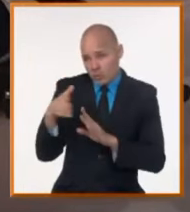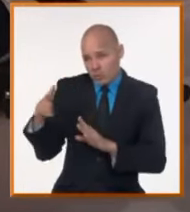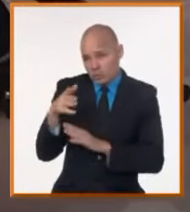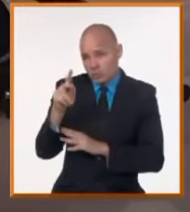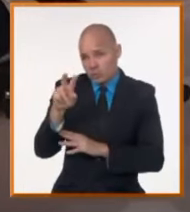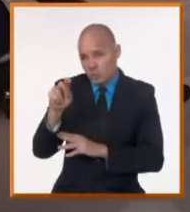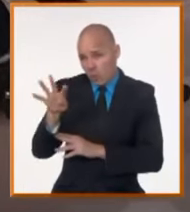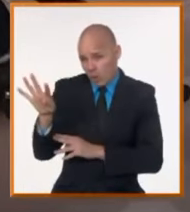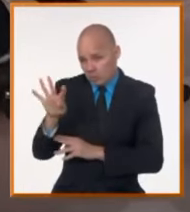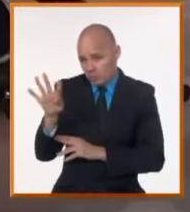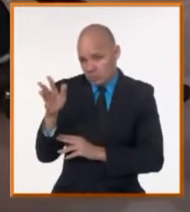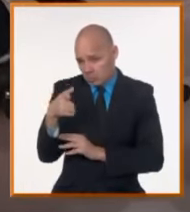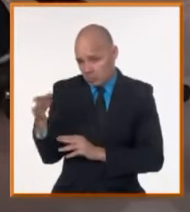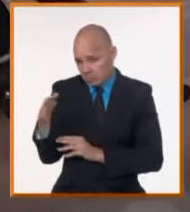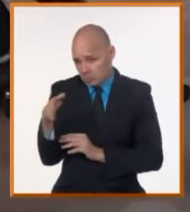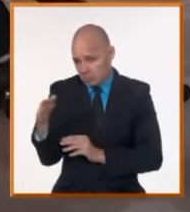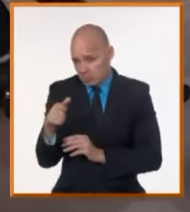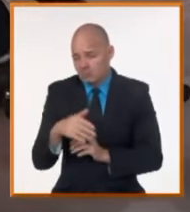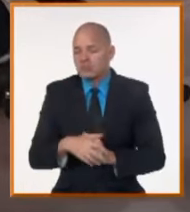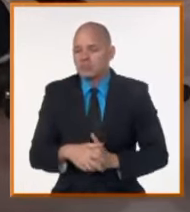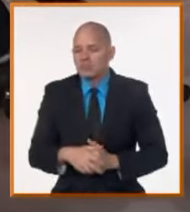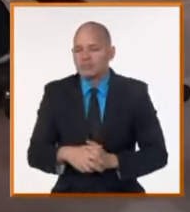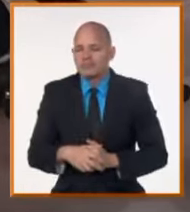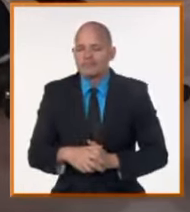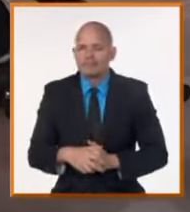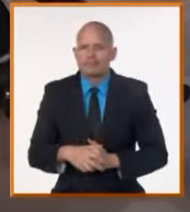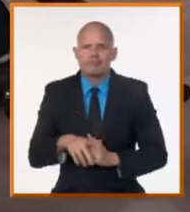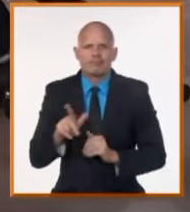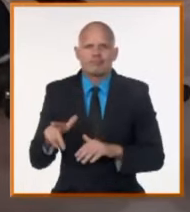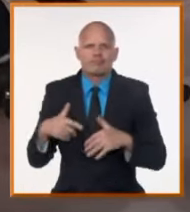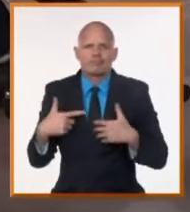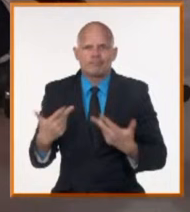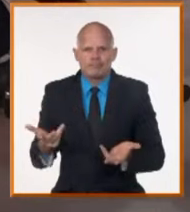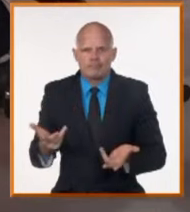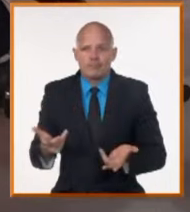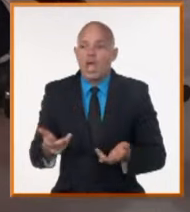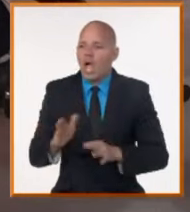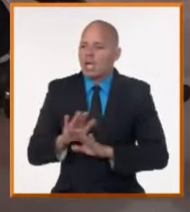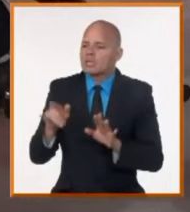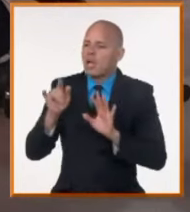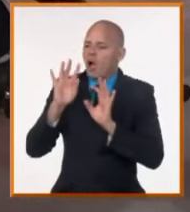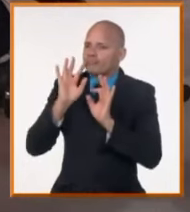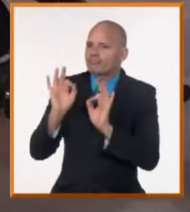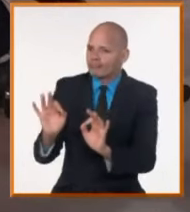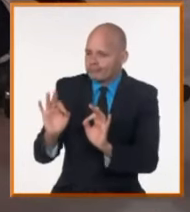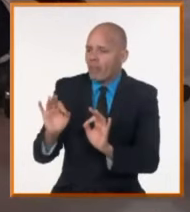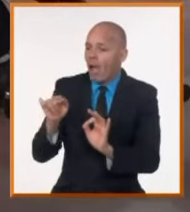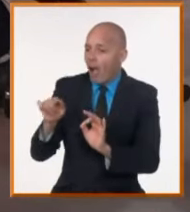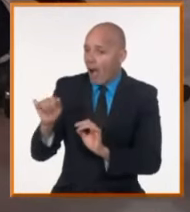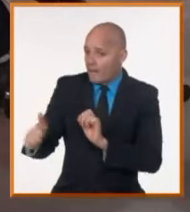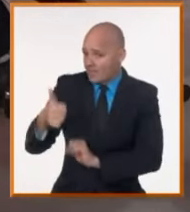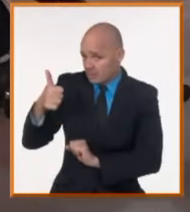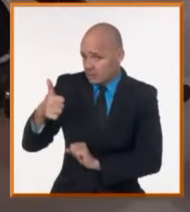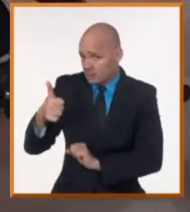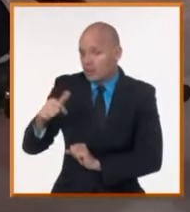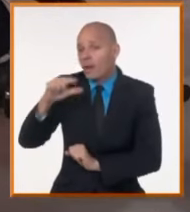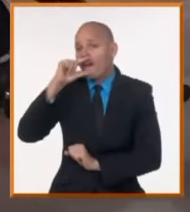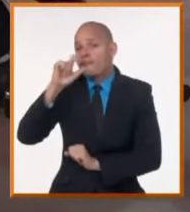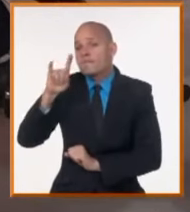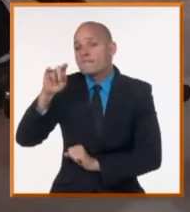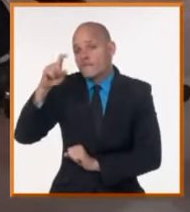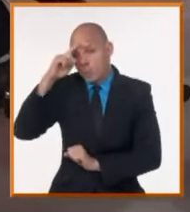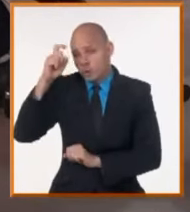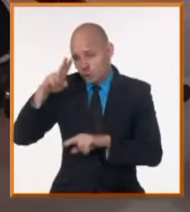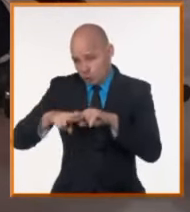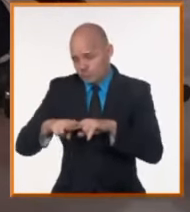verbal tremenda, sin embargo, no fue capaz de controlar con su gobierno republicano, de naturaleza